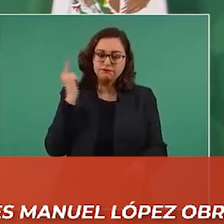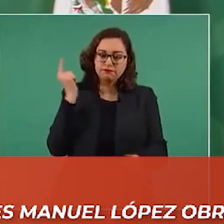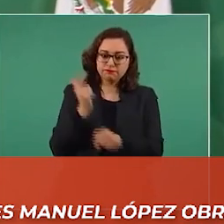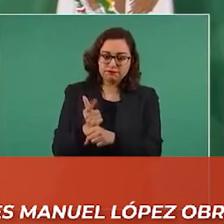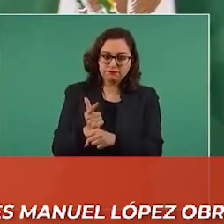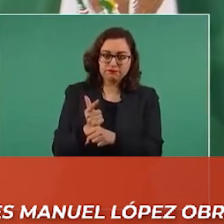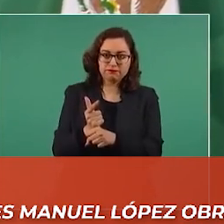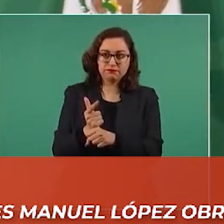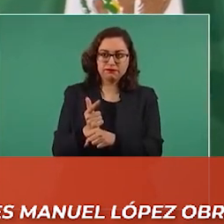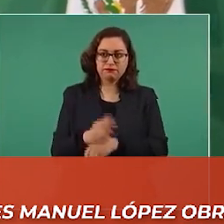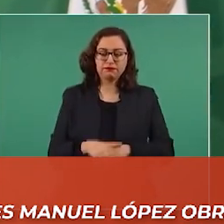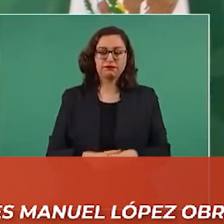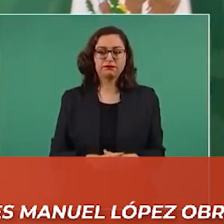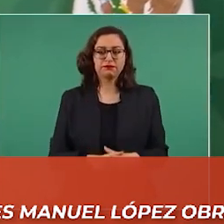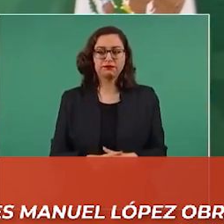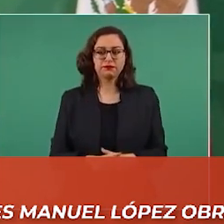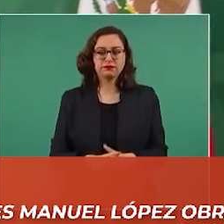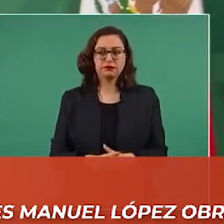Ya